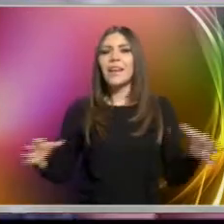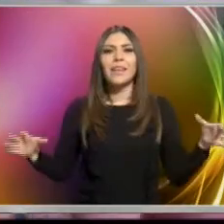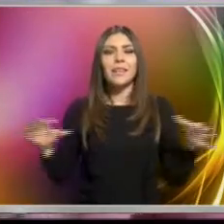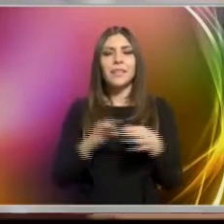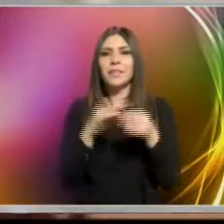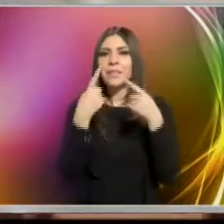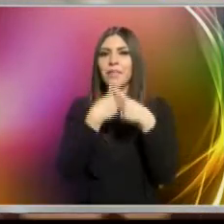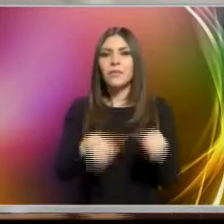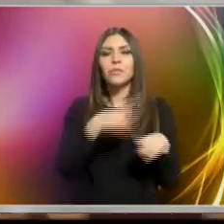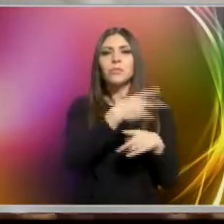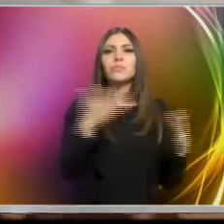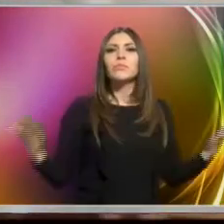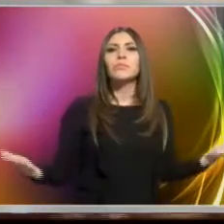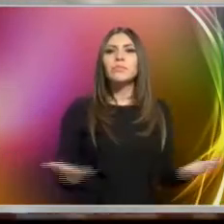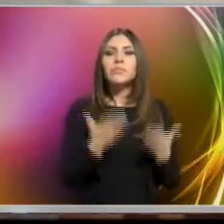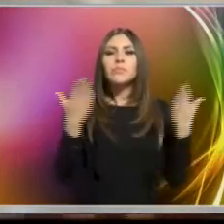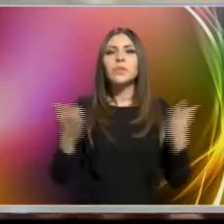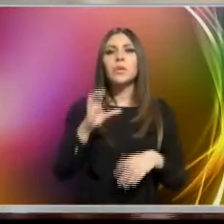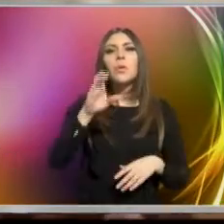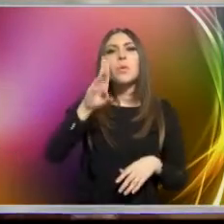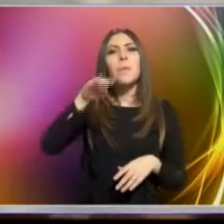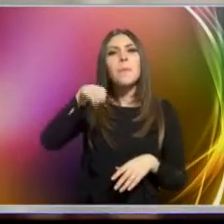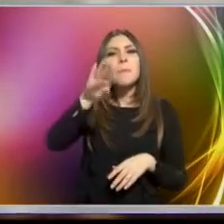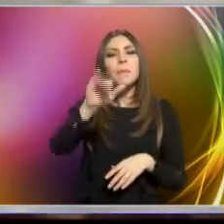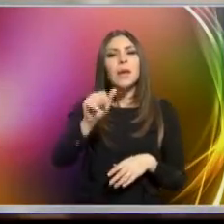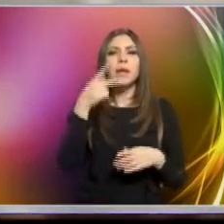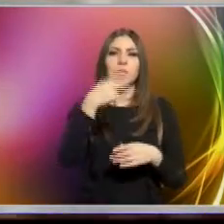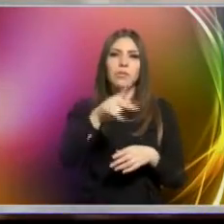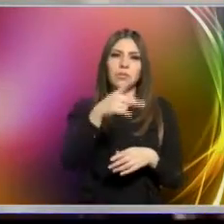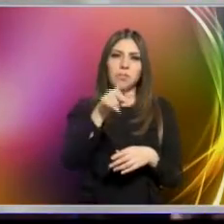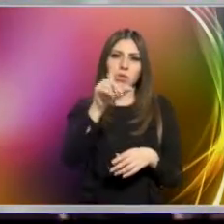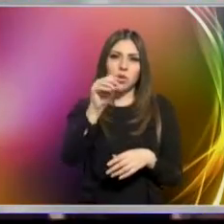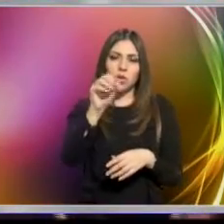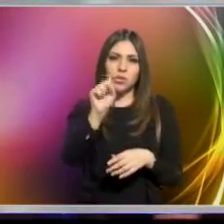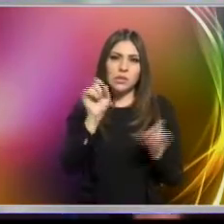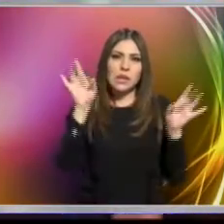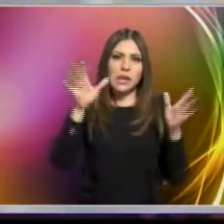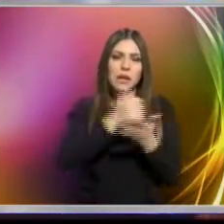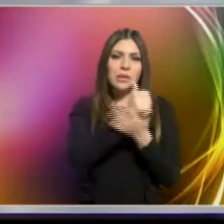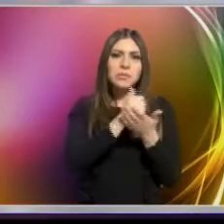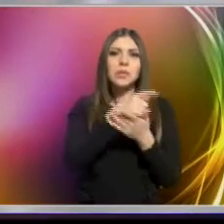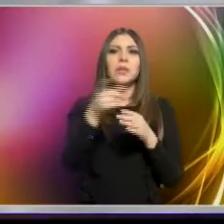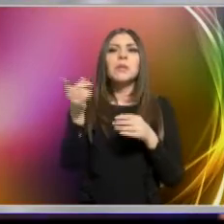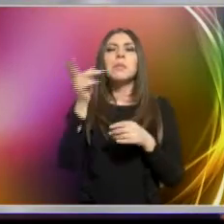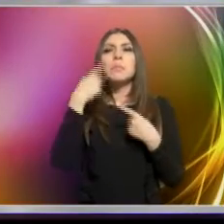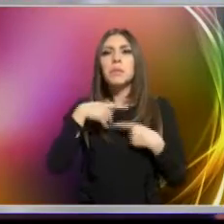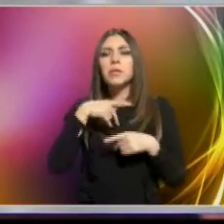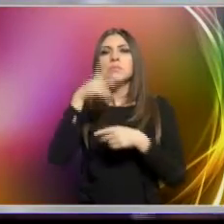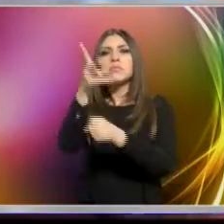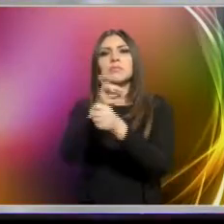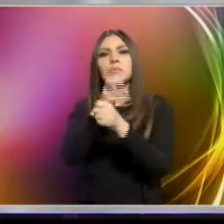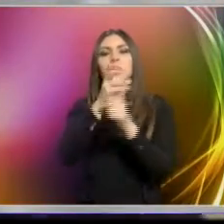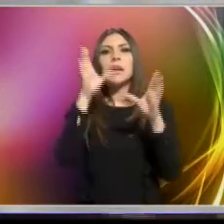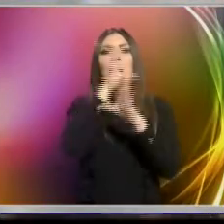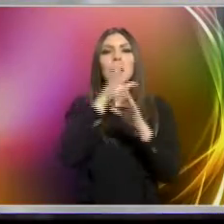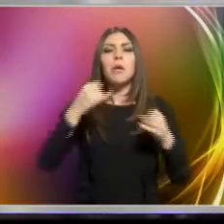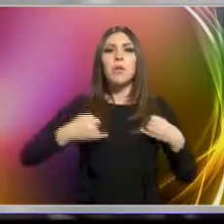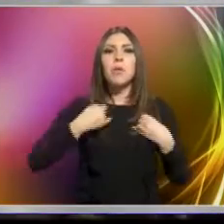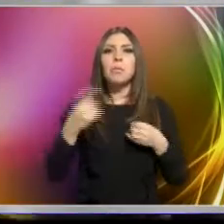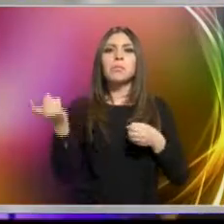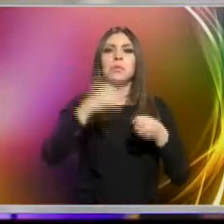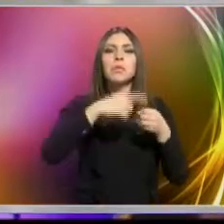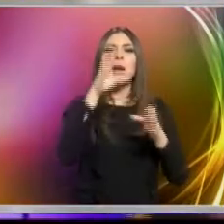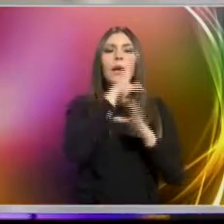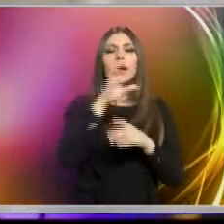Claro. Que la cumbia. ¿no? Sí, no tenía nada que ver y le salió unas cosas padrísimas que ya iban ocultando desde hace un par de años. Sí. En esta ocasión,